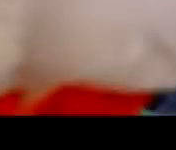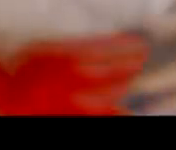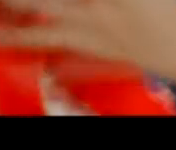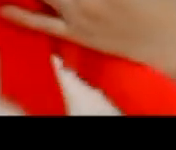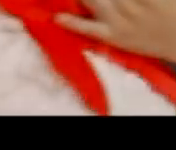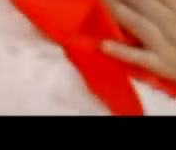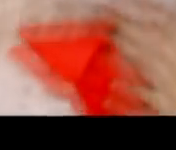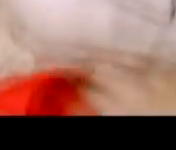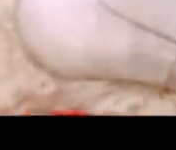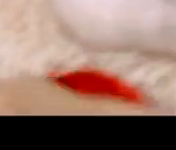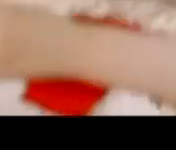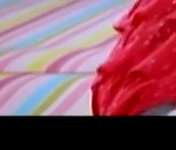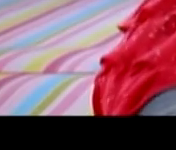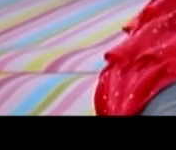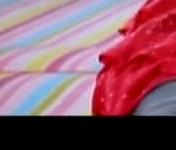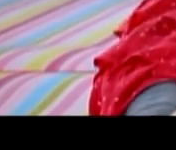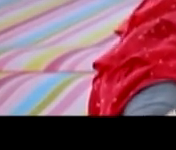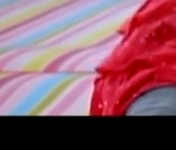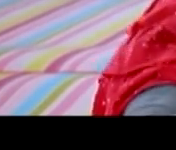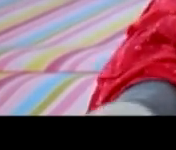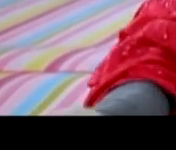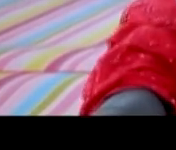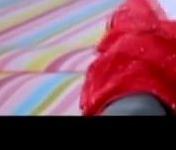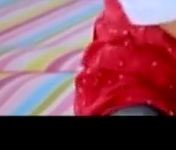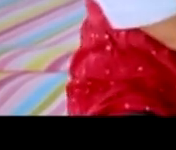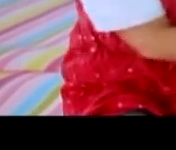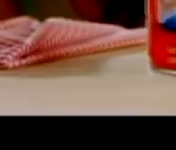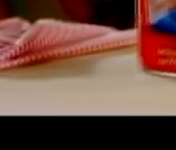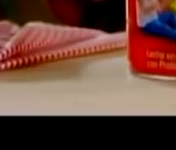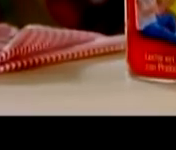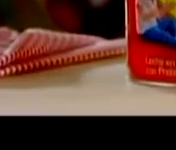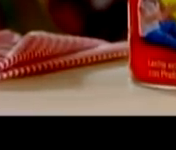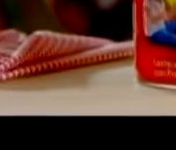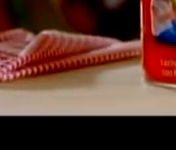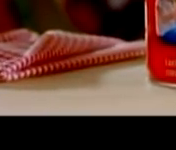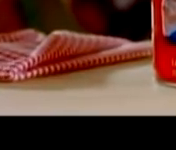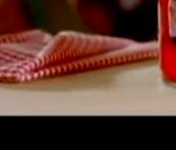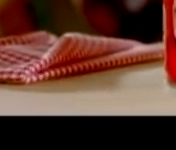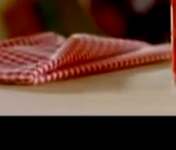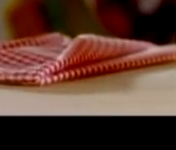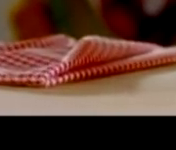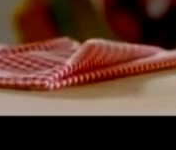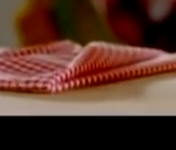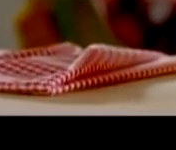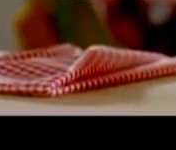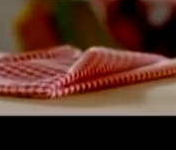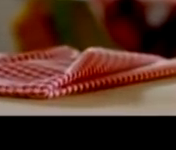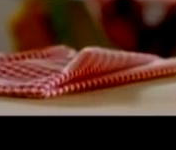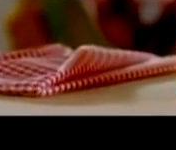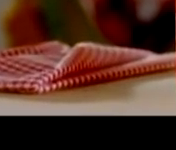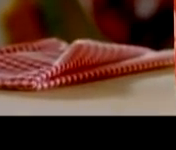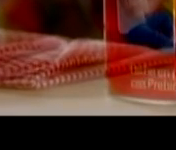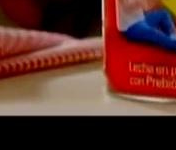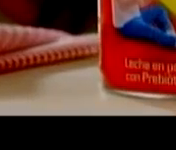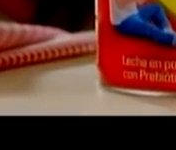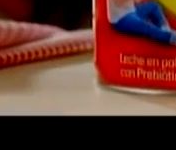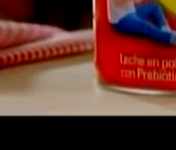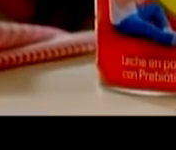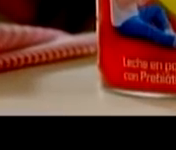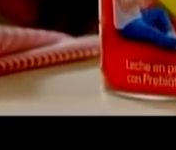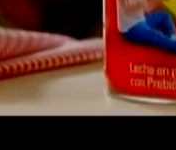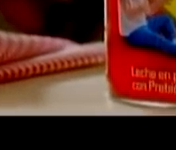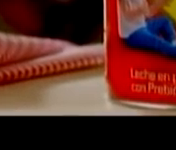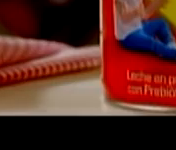cuando otro lo necesita porque la inteligencia no es sólo una incluye en su alimentación la nueva leche miró crecimientos